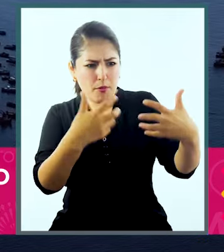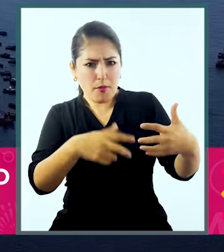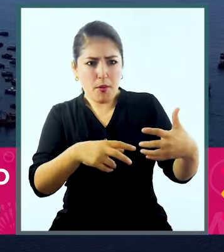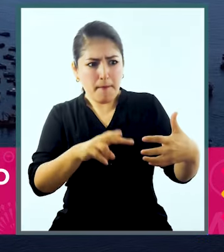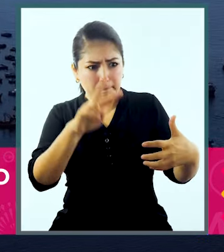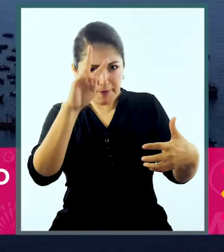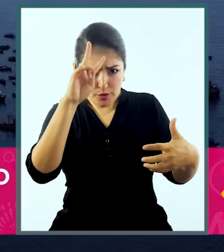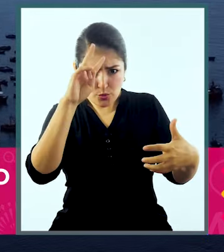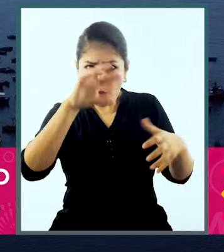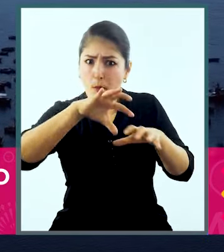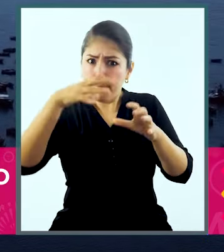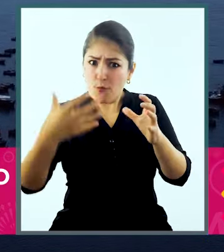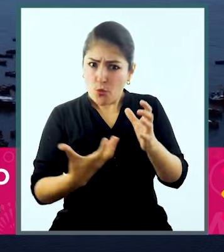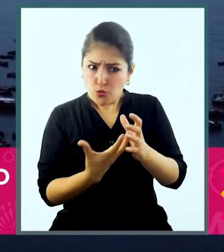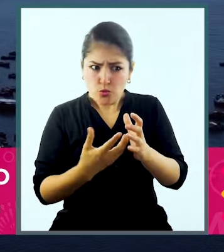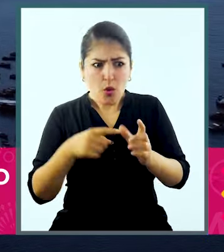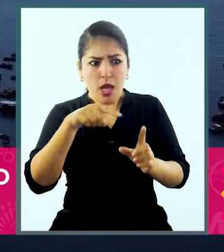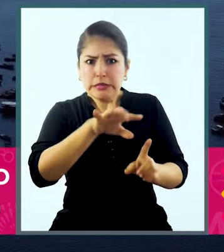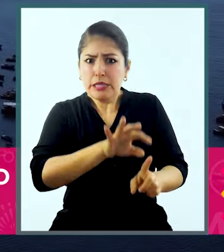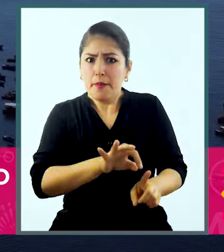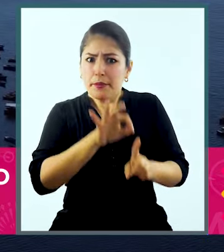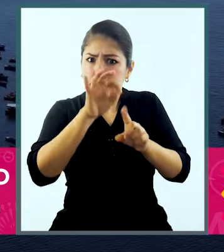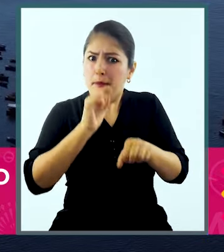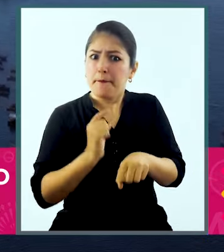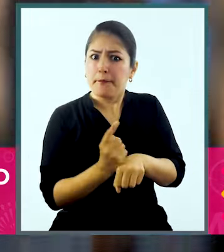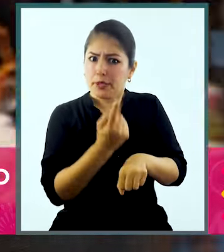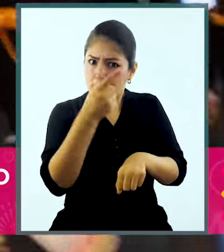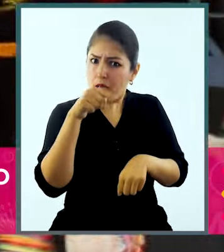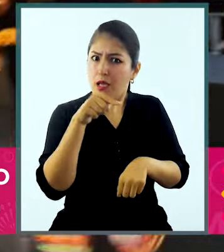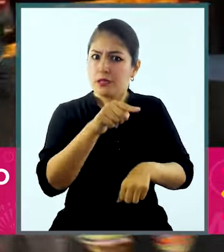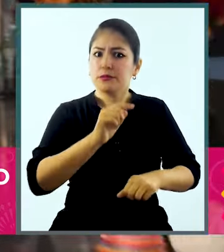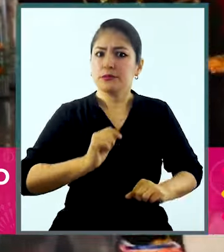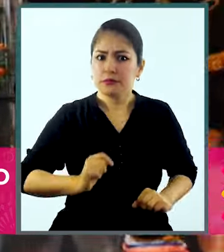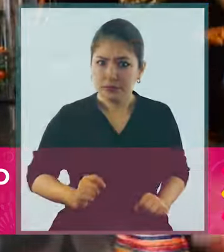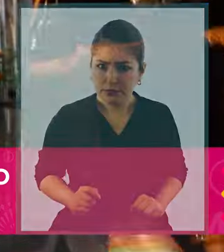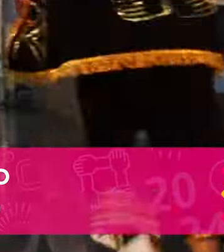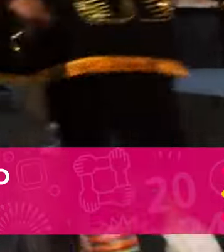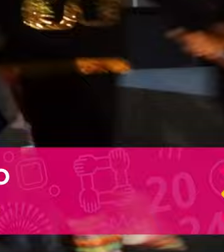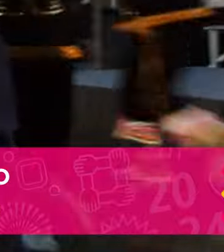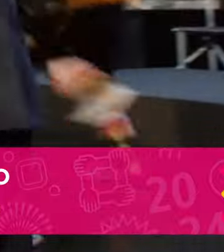ya, el primer puerto pesquero del mundo.